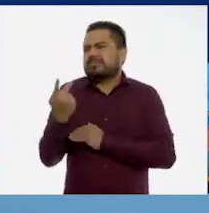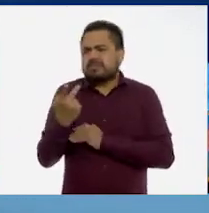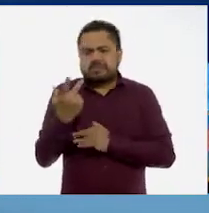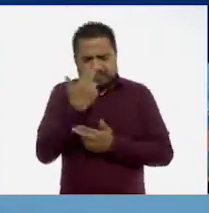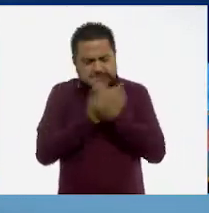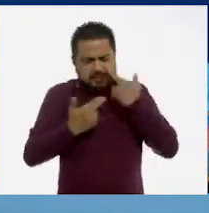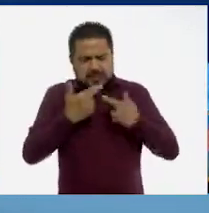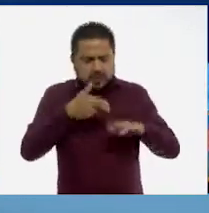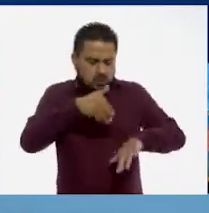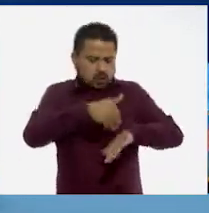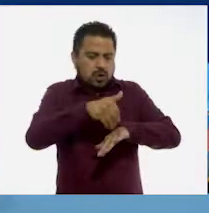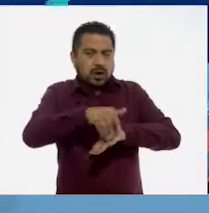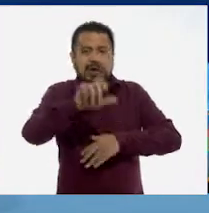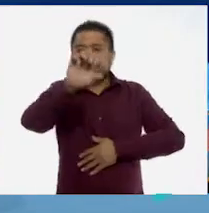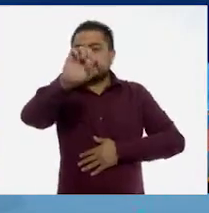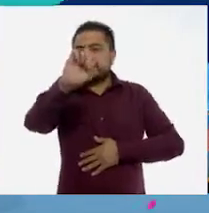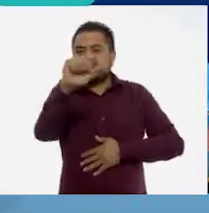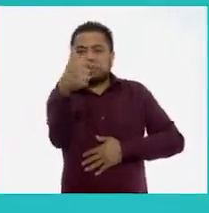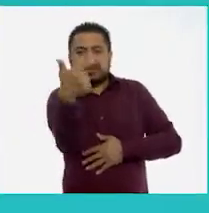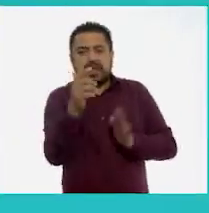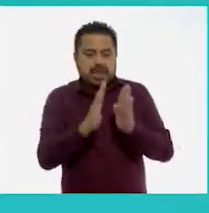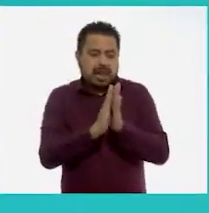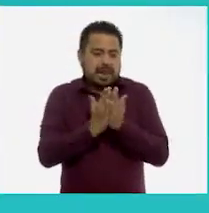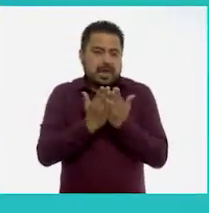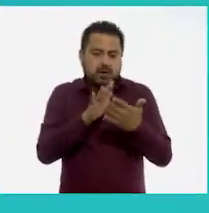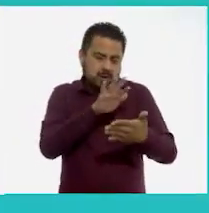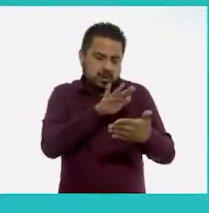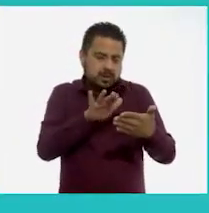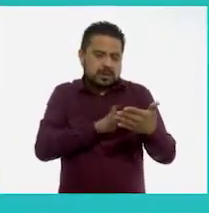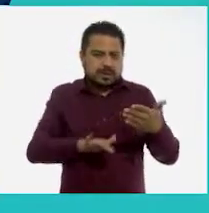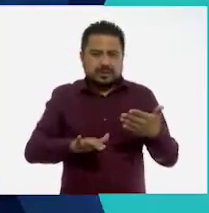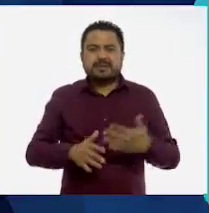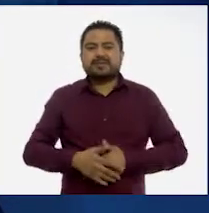página 67 de tu libro de texto.